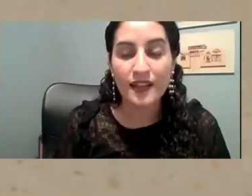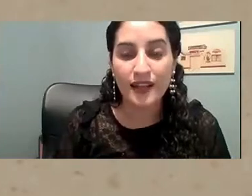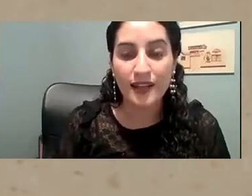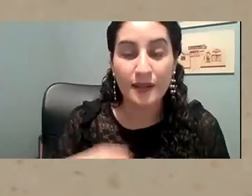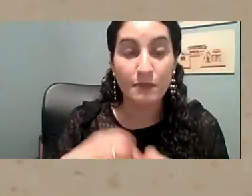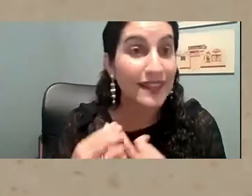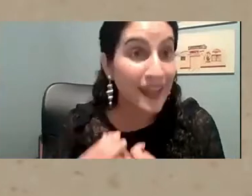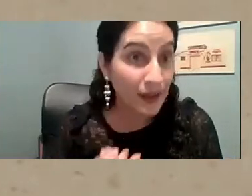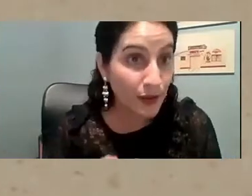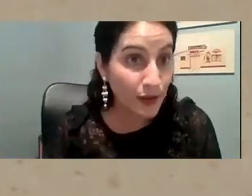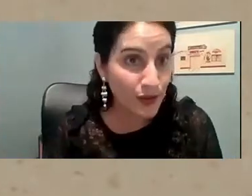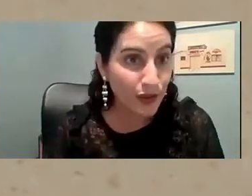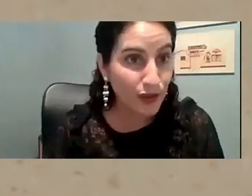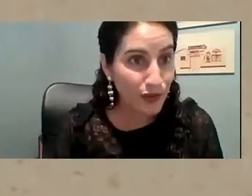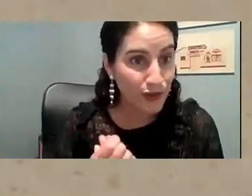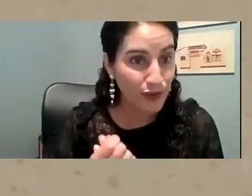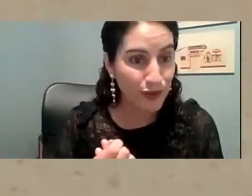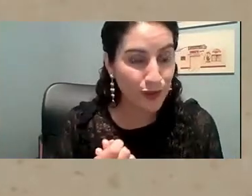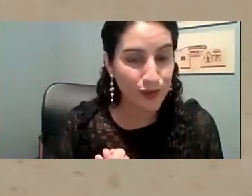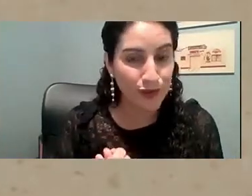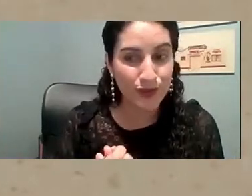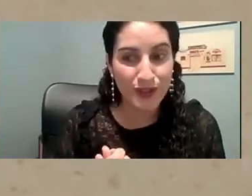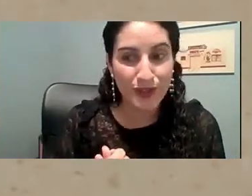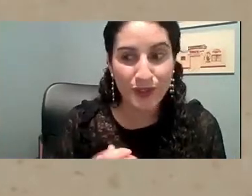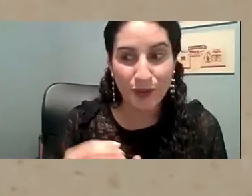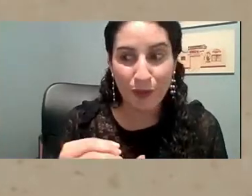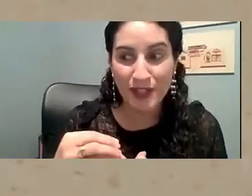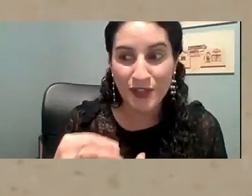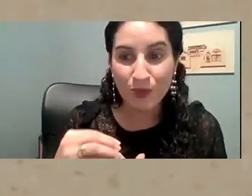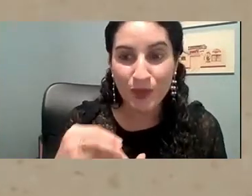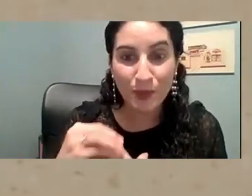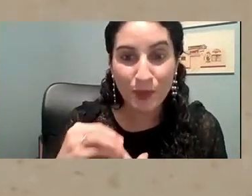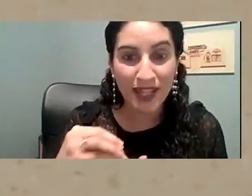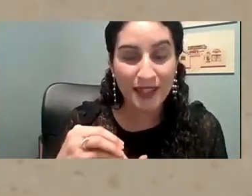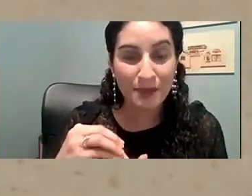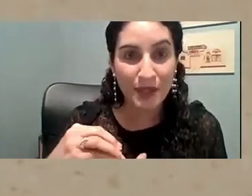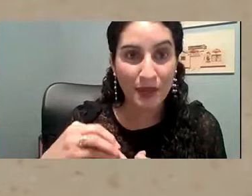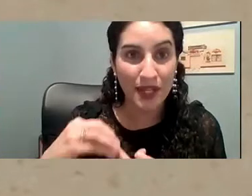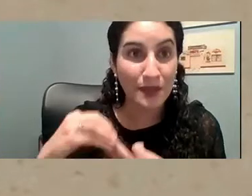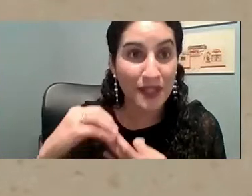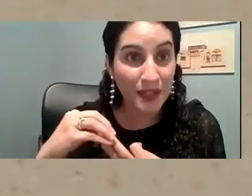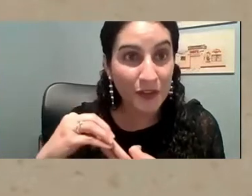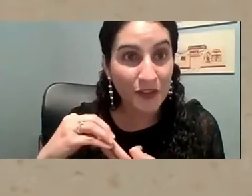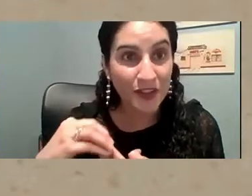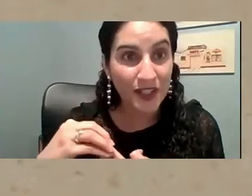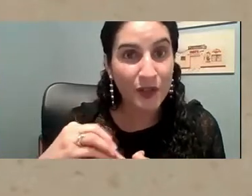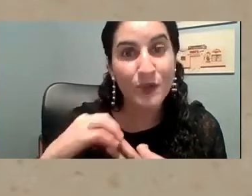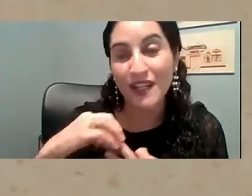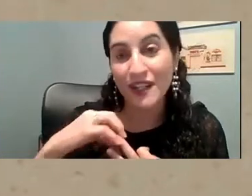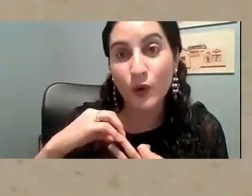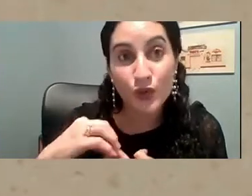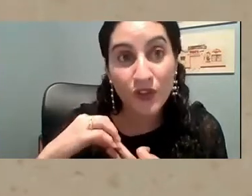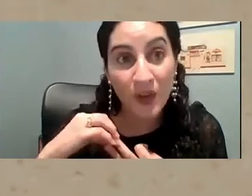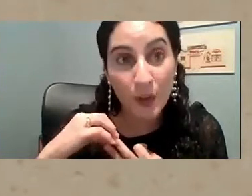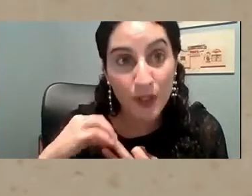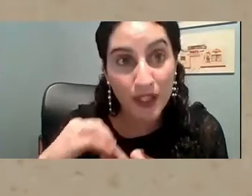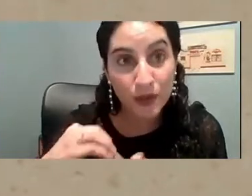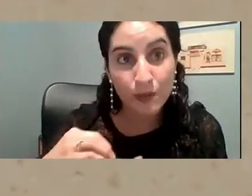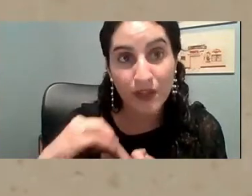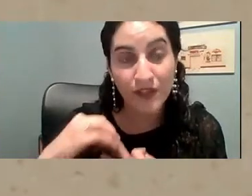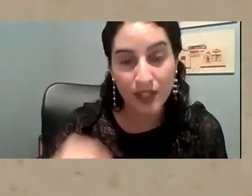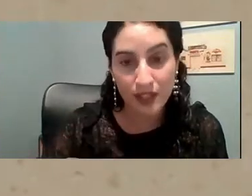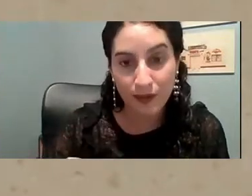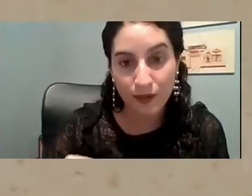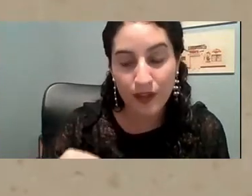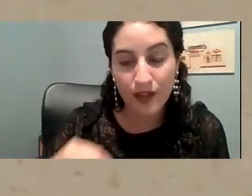tener videos, ¿no? Nos pareció muy importante, pero el video fue como el recurso favorito